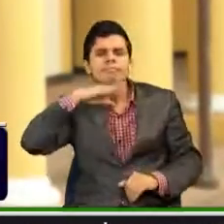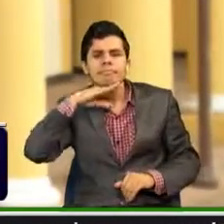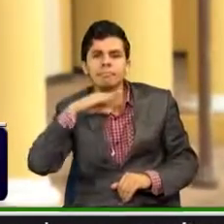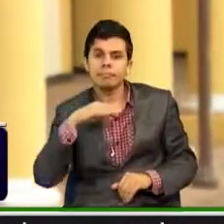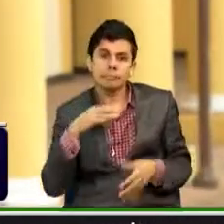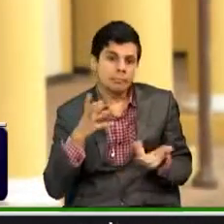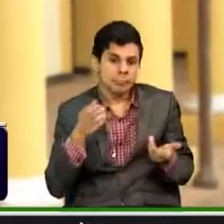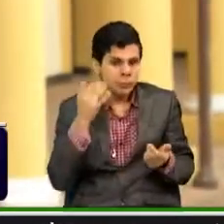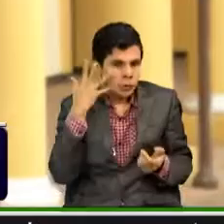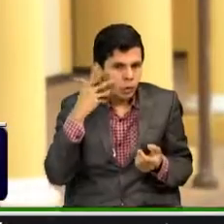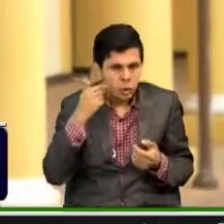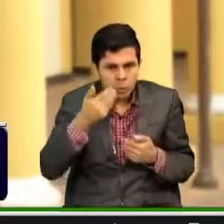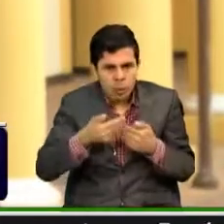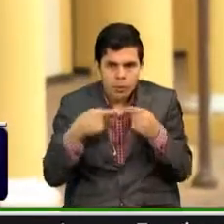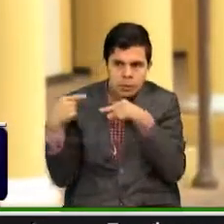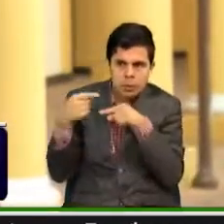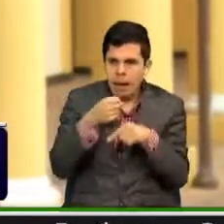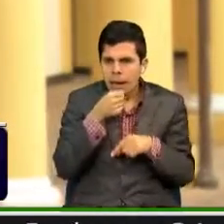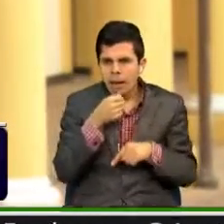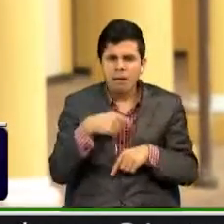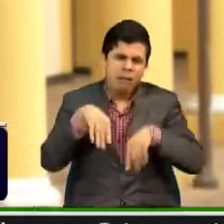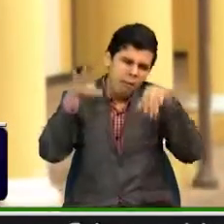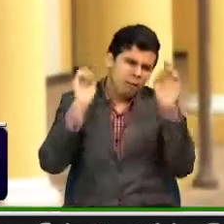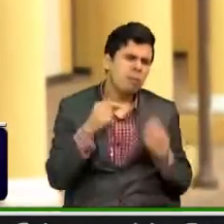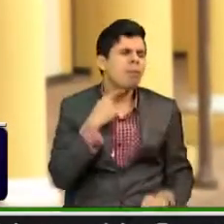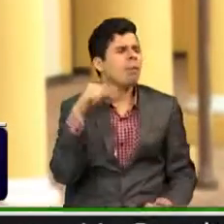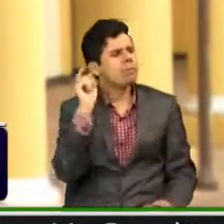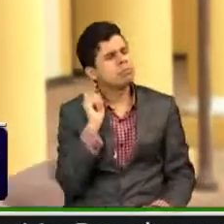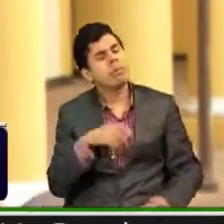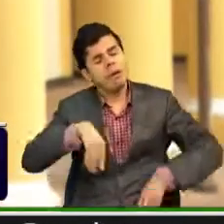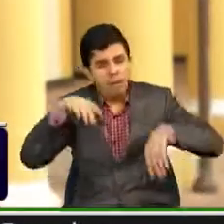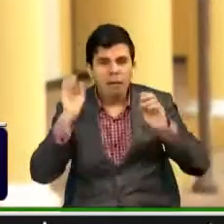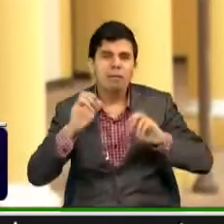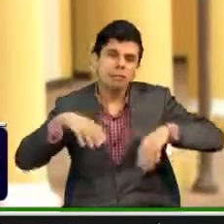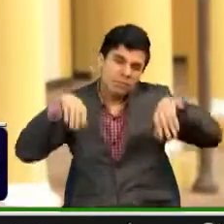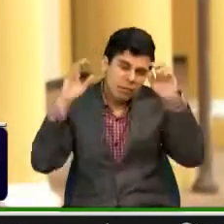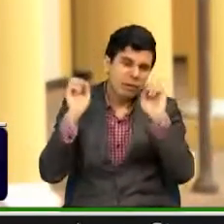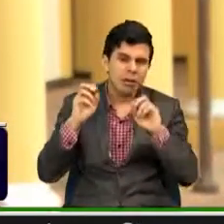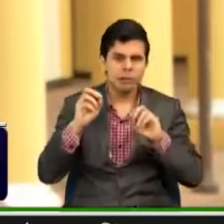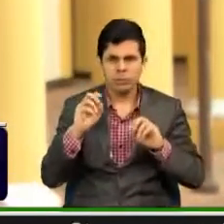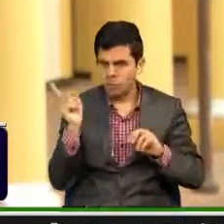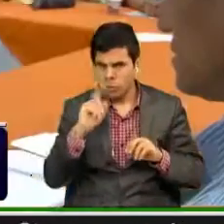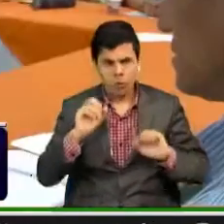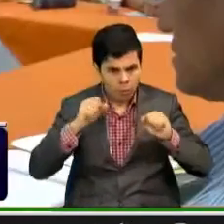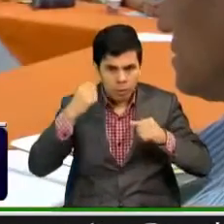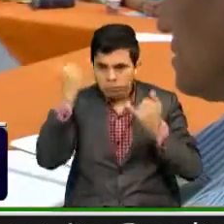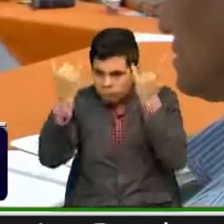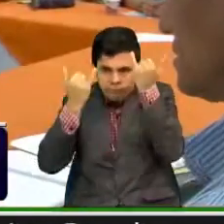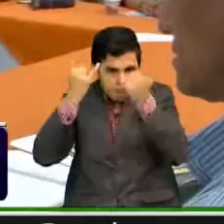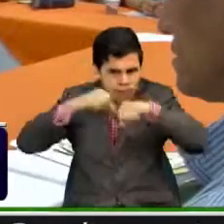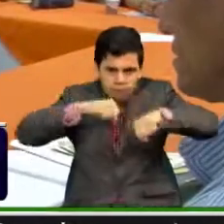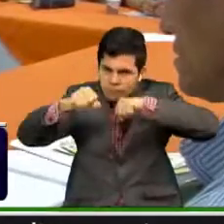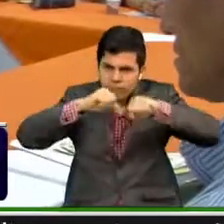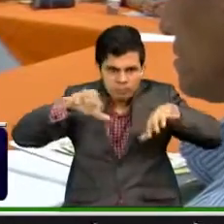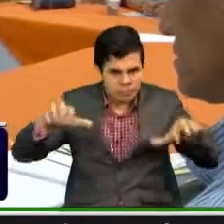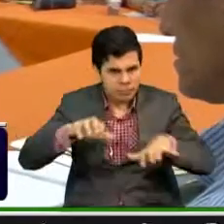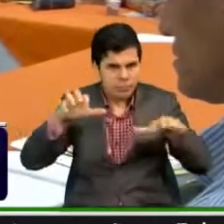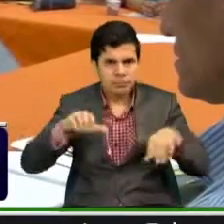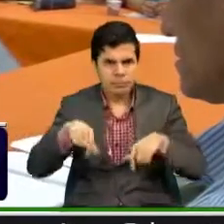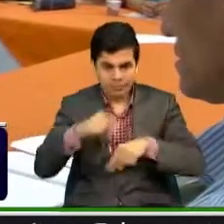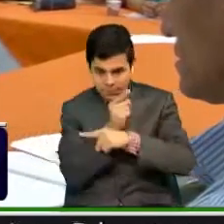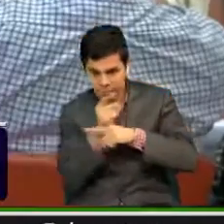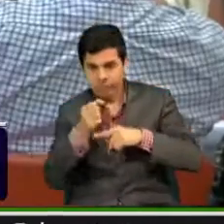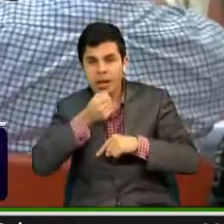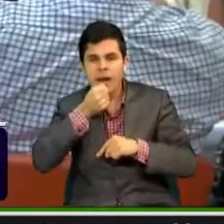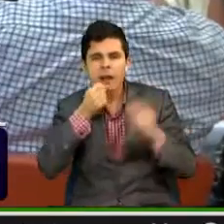los días y más competencias tenemos que dejar de quejarnos y comenzar a prepararlos para entrar a un mundo cada vez más competitivo se esperan que la semana del periodista